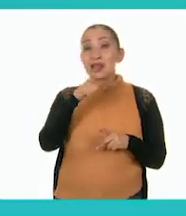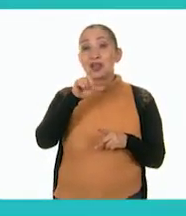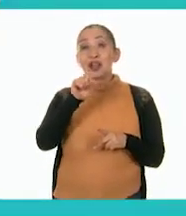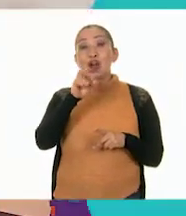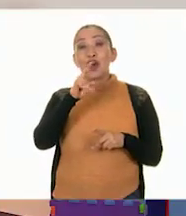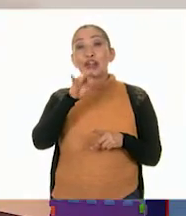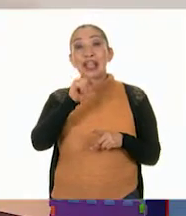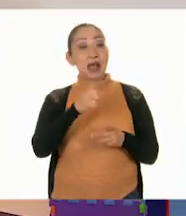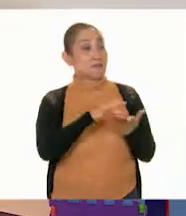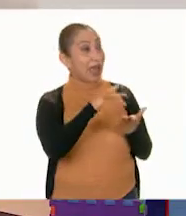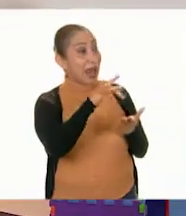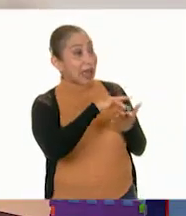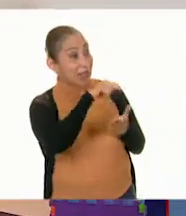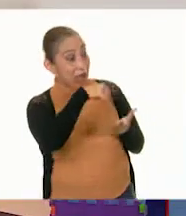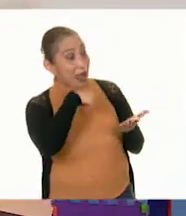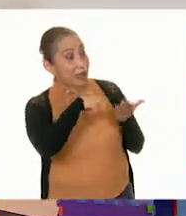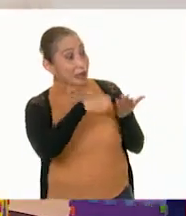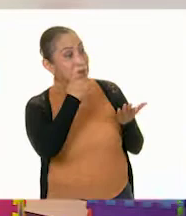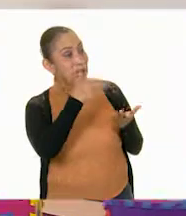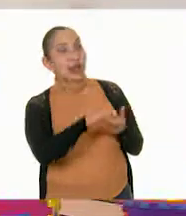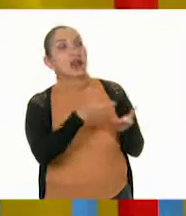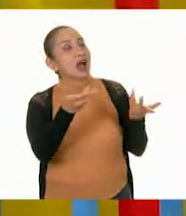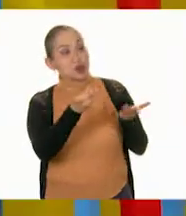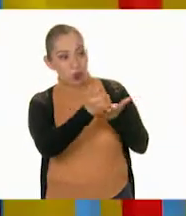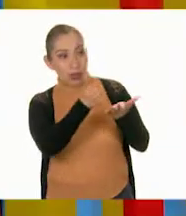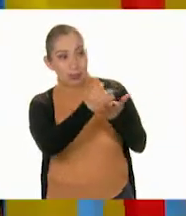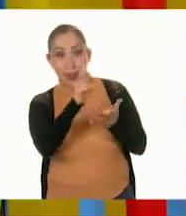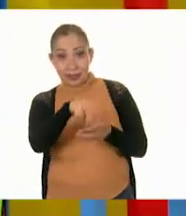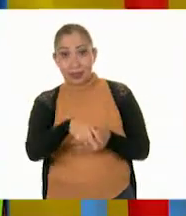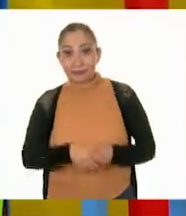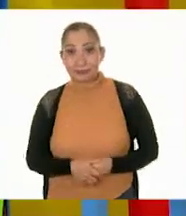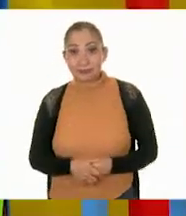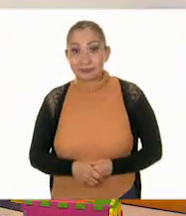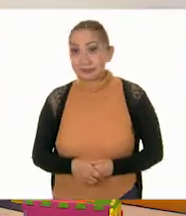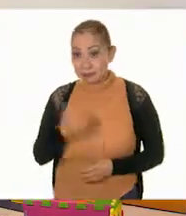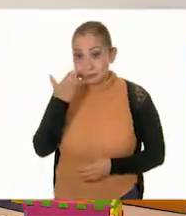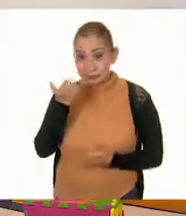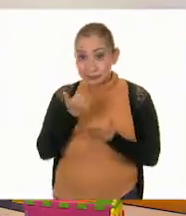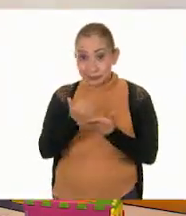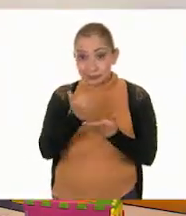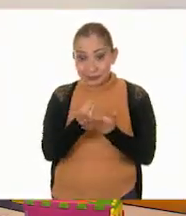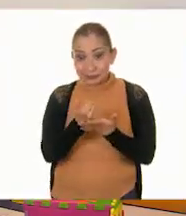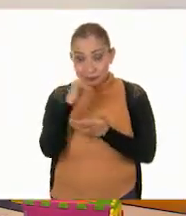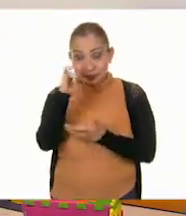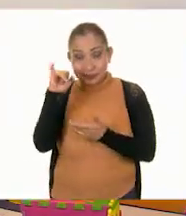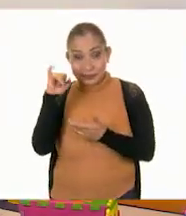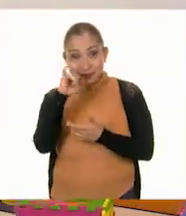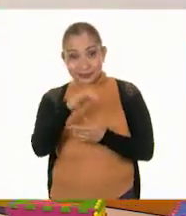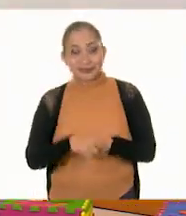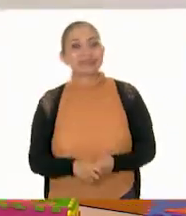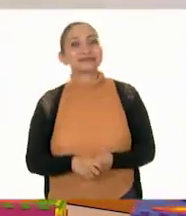Muchas gracias, Gloria, por esta carta. Oye, sí te vamos a ayudar, ¿verdad, profe Lalo? ¿Les quieren ayudar? Sí. ¿Les ayudamos?